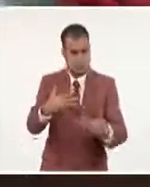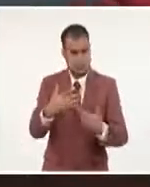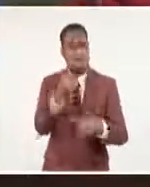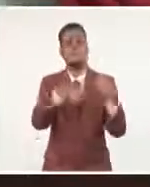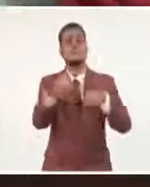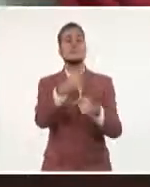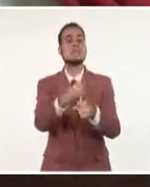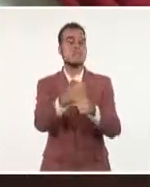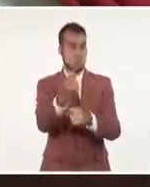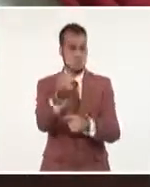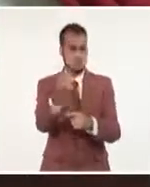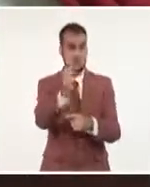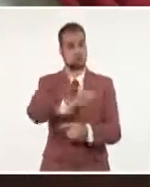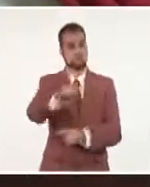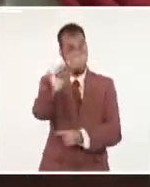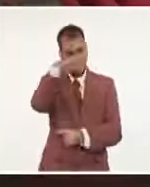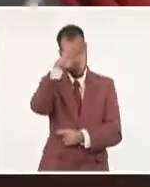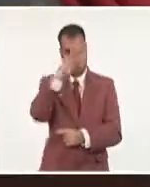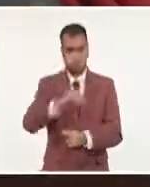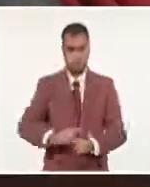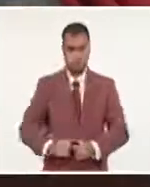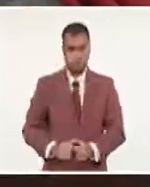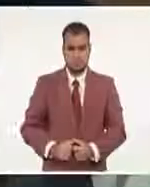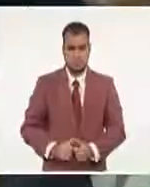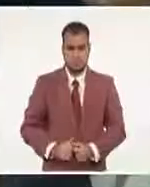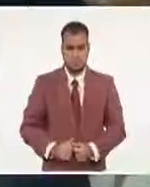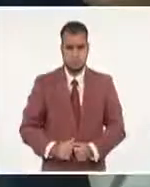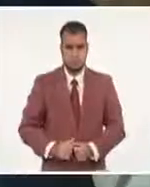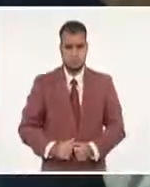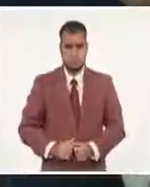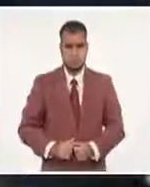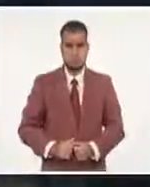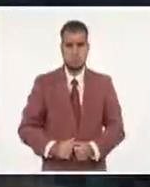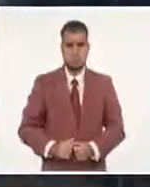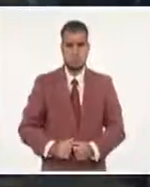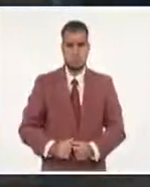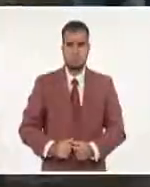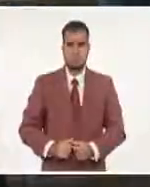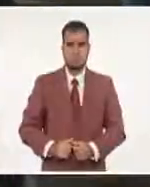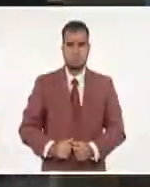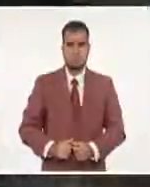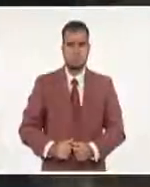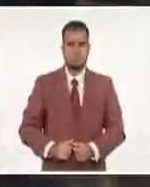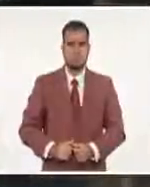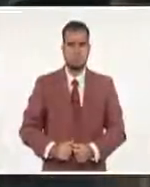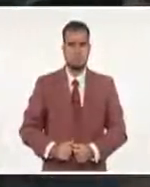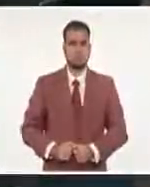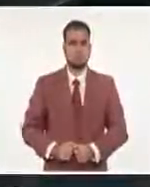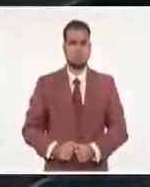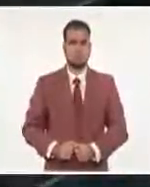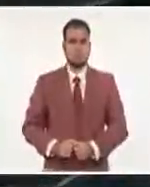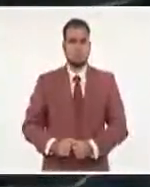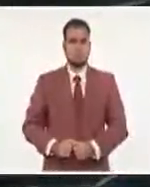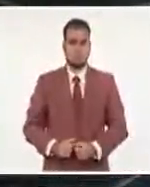tareas económicas y sociales del país. Desde Sancti Spíritus, Alain Jiménez, Sistema Informativo de la Televisión Cubana.